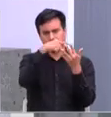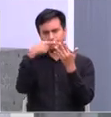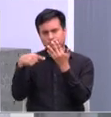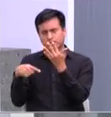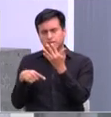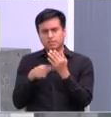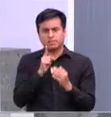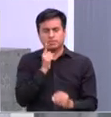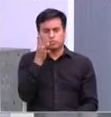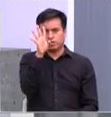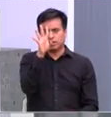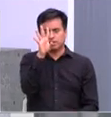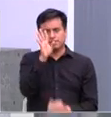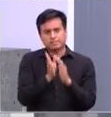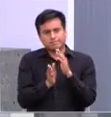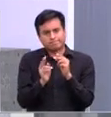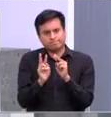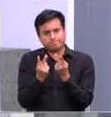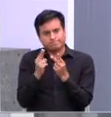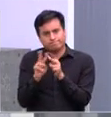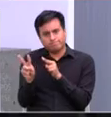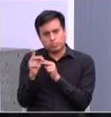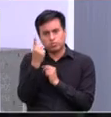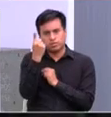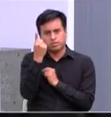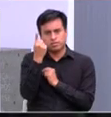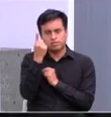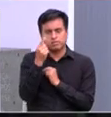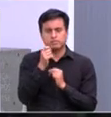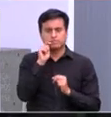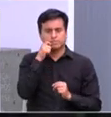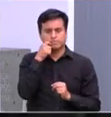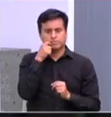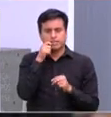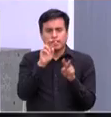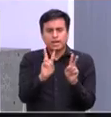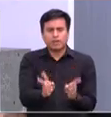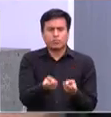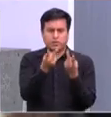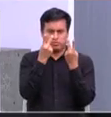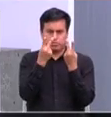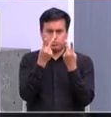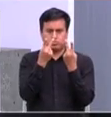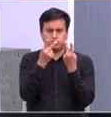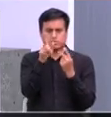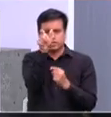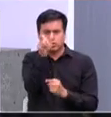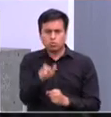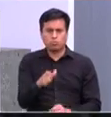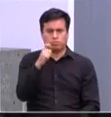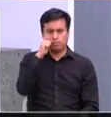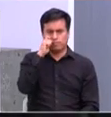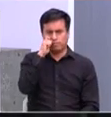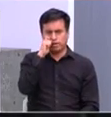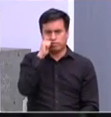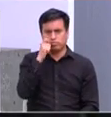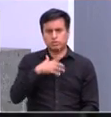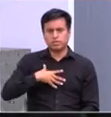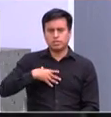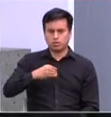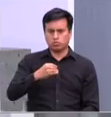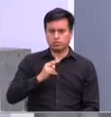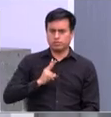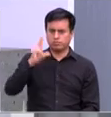solo tienen una salida, y es la recuperación del ser humano como hijo